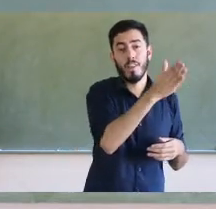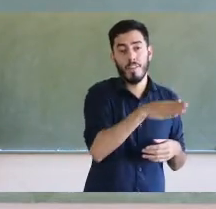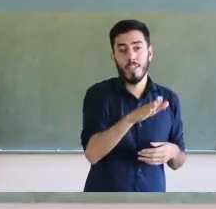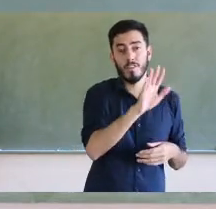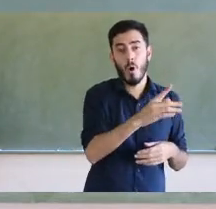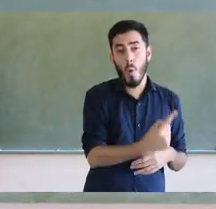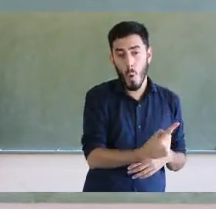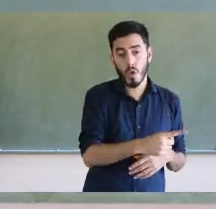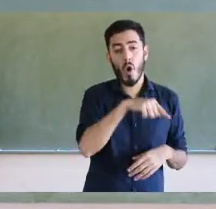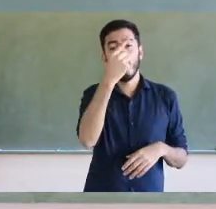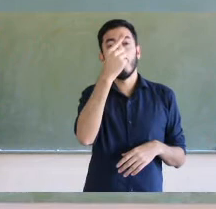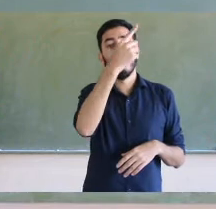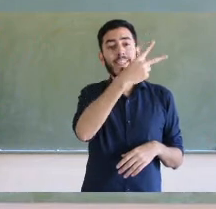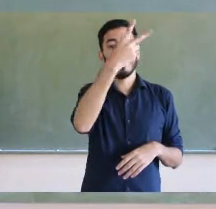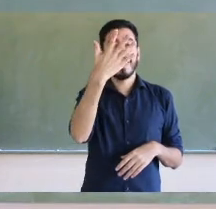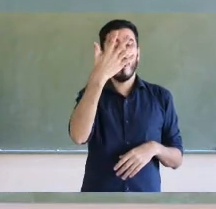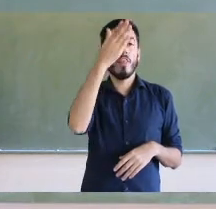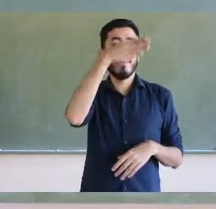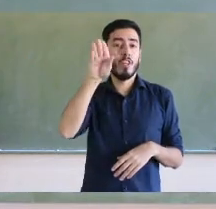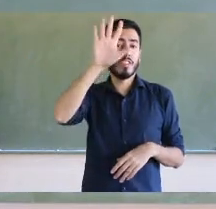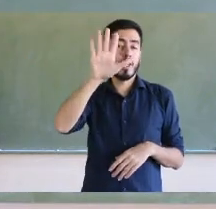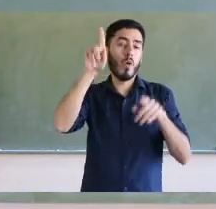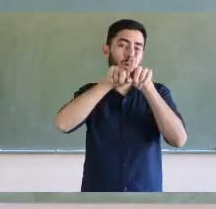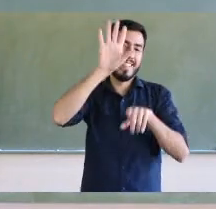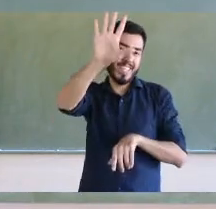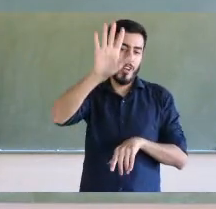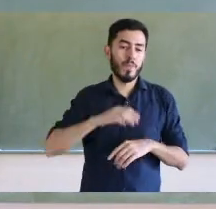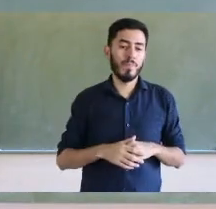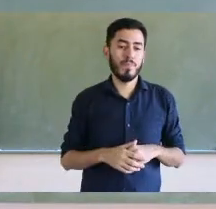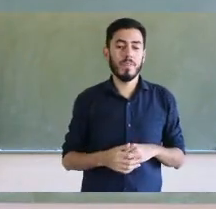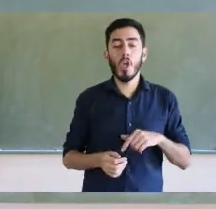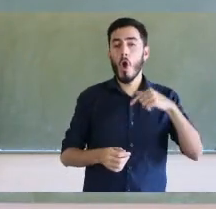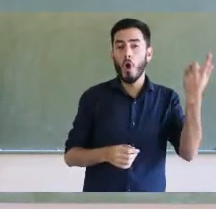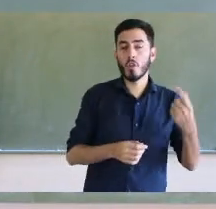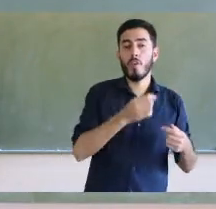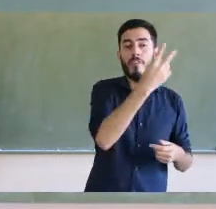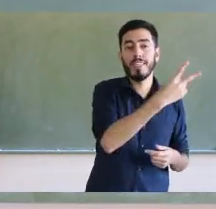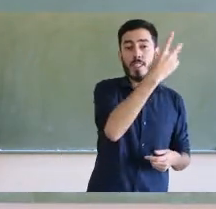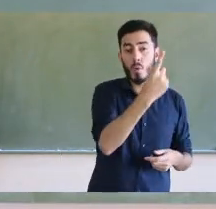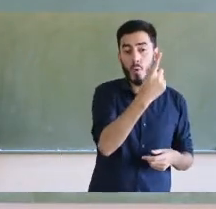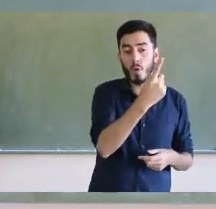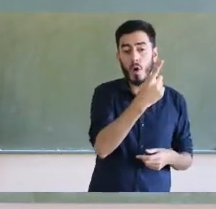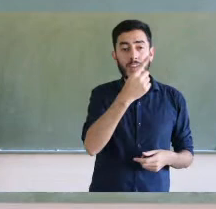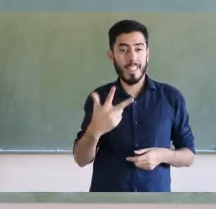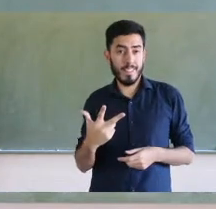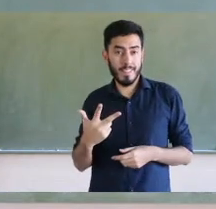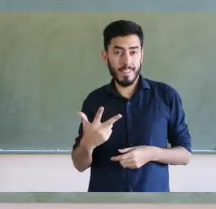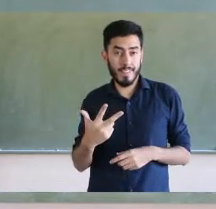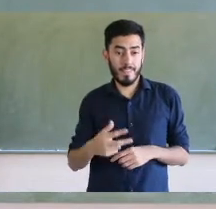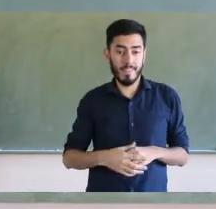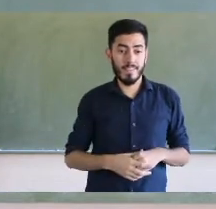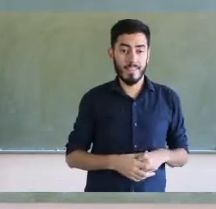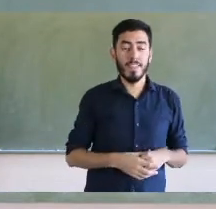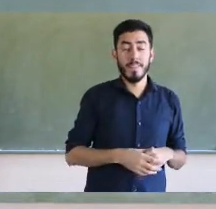1. Al 25 lo divido por 5 y me da 5. Por otra parte, tenemos el 21 y el 3. Tanto